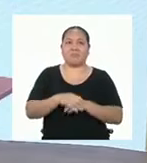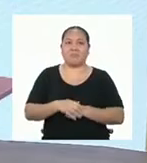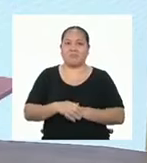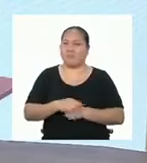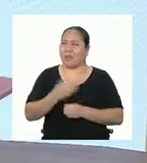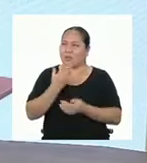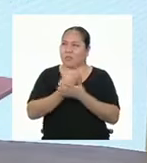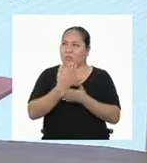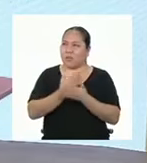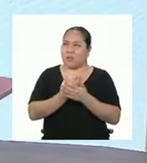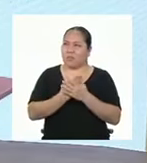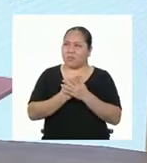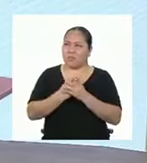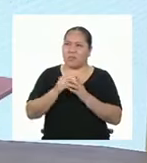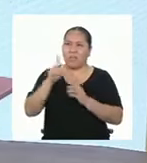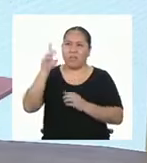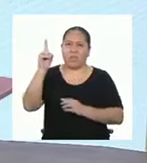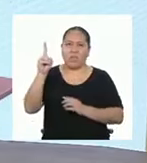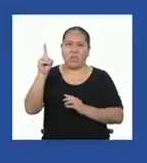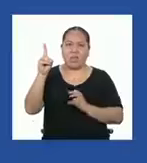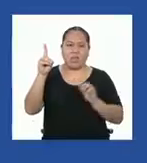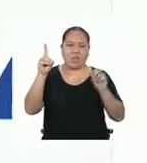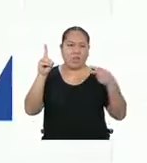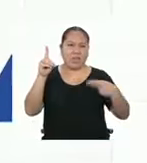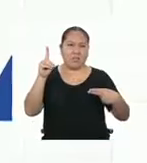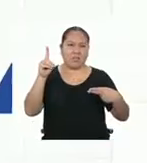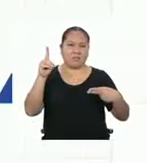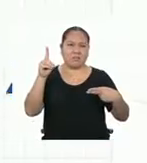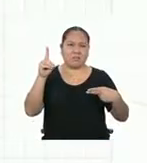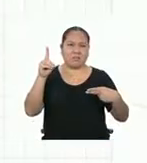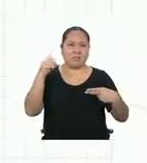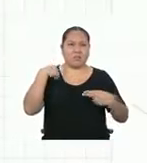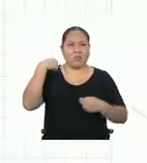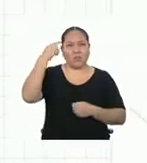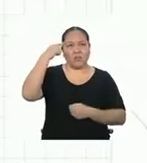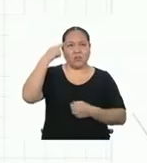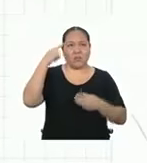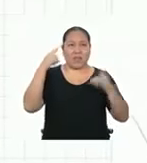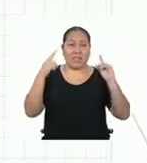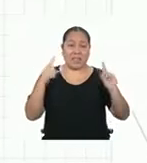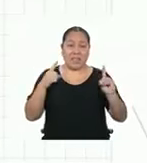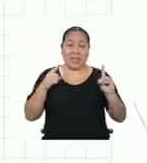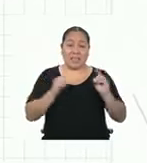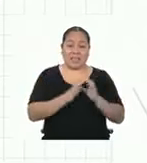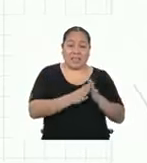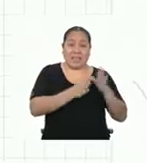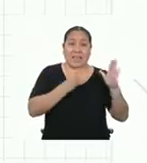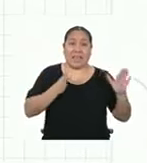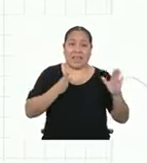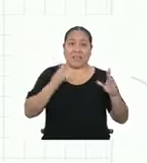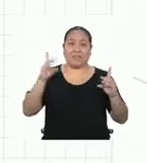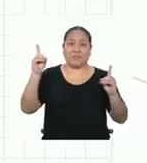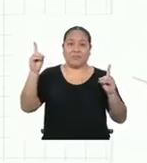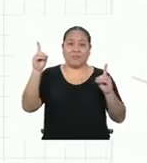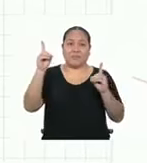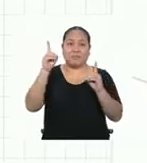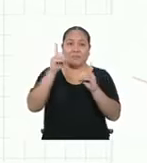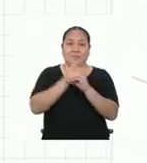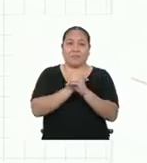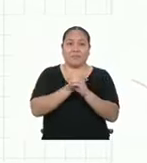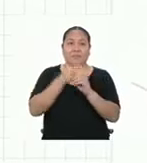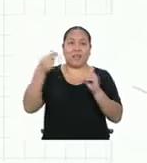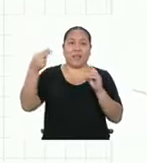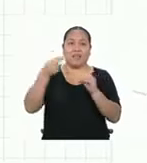probemos ahora con el triángulo D y con el triángulo H Yo creo que el D es más grande Habrá que comprobarlo